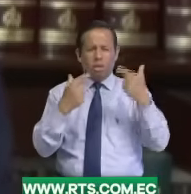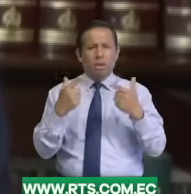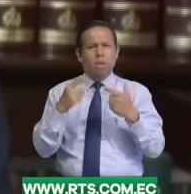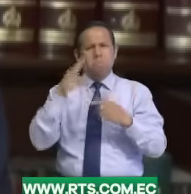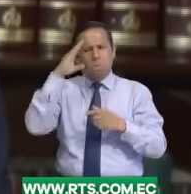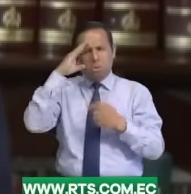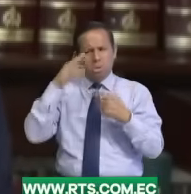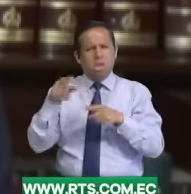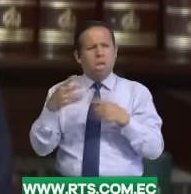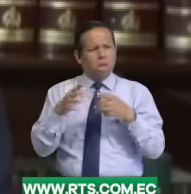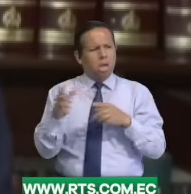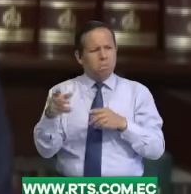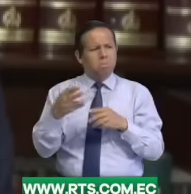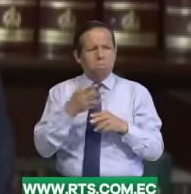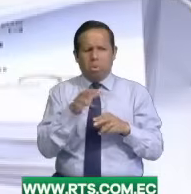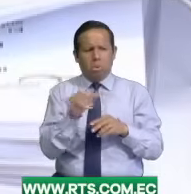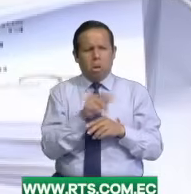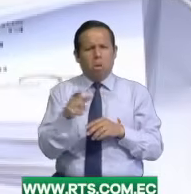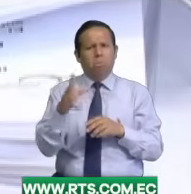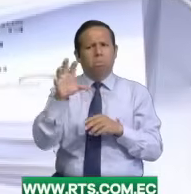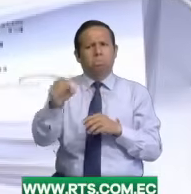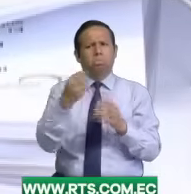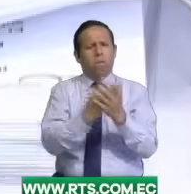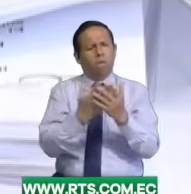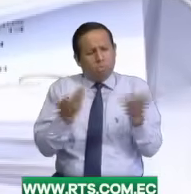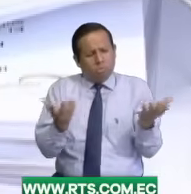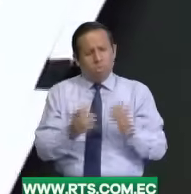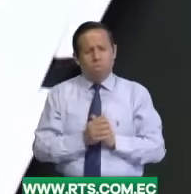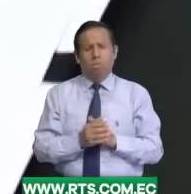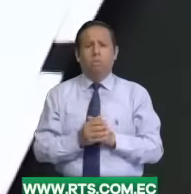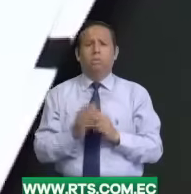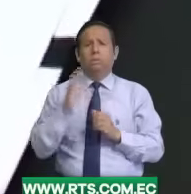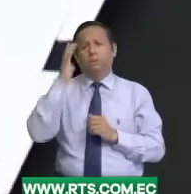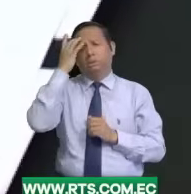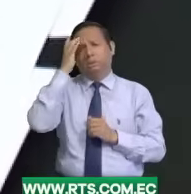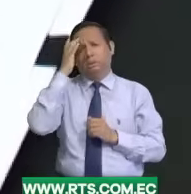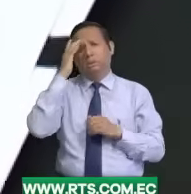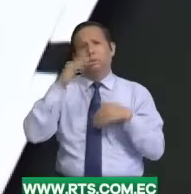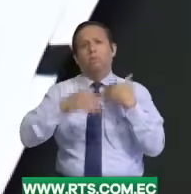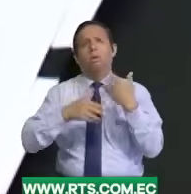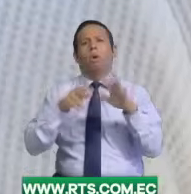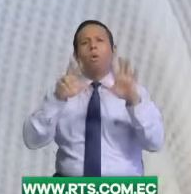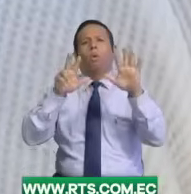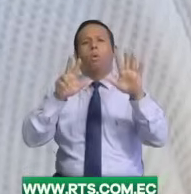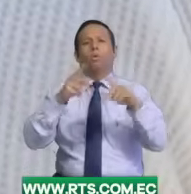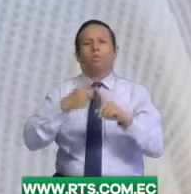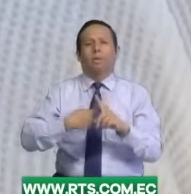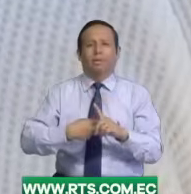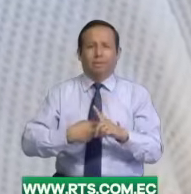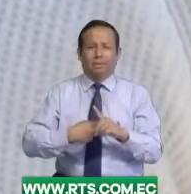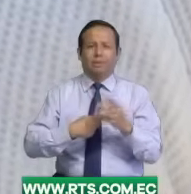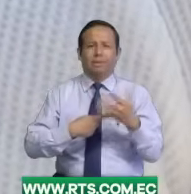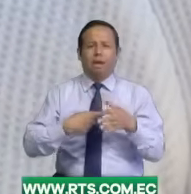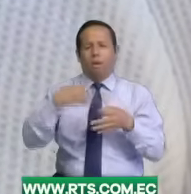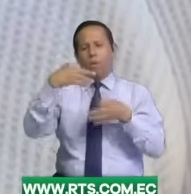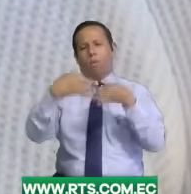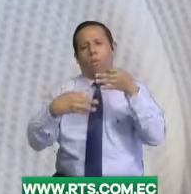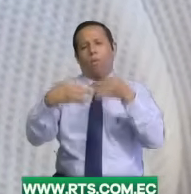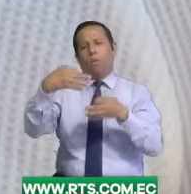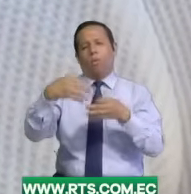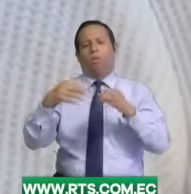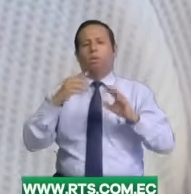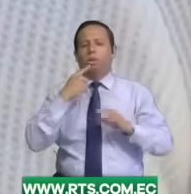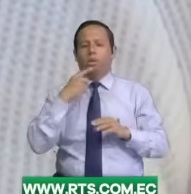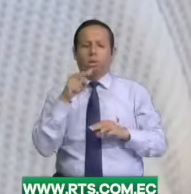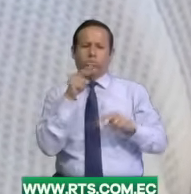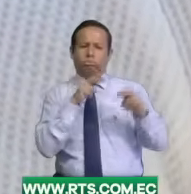¿Qué le iba a pasar a un pobre emprendedor? Después de 8 meses, la justicia ratificó su estado de inocencia. Pudieron probar que él actuó